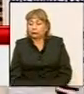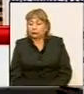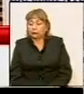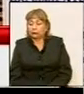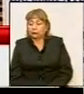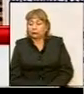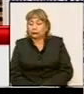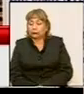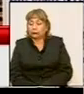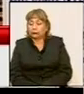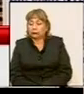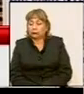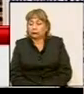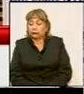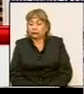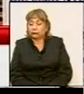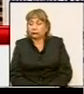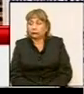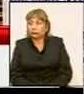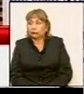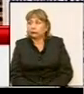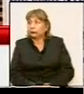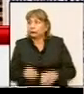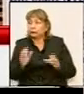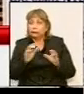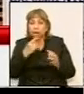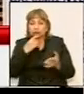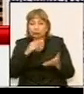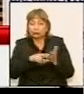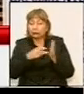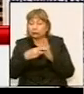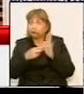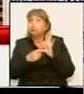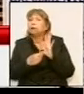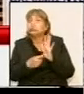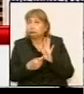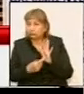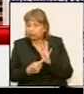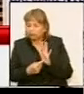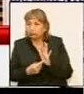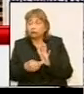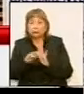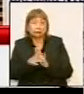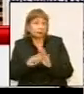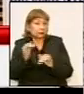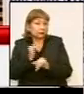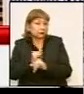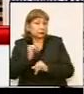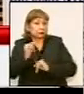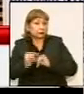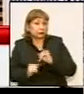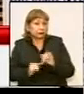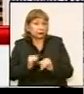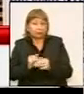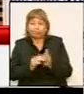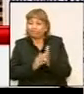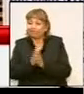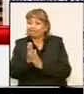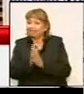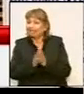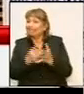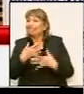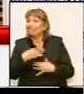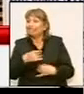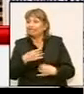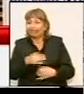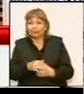año. De hecho, es significativa, a nivel internacional es súper atractiva. Lo